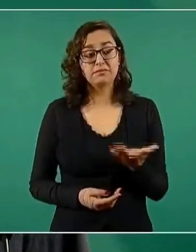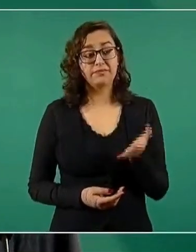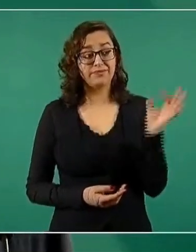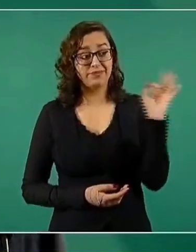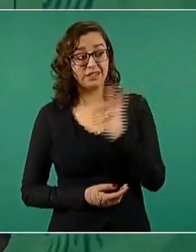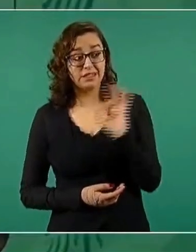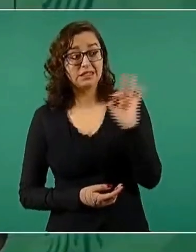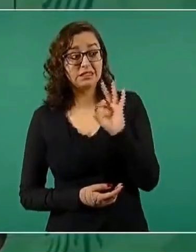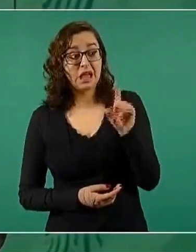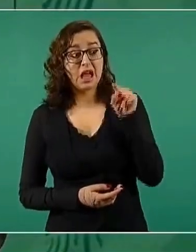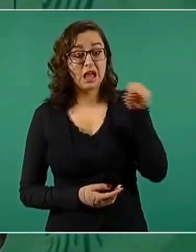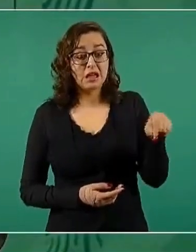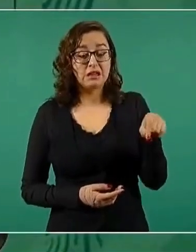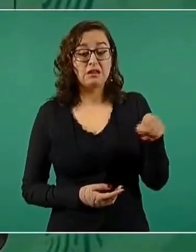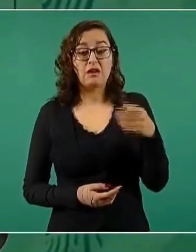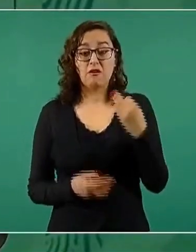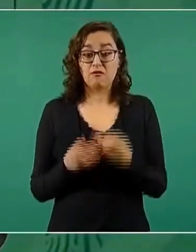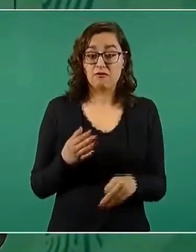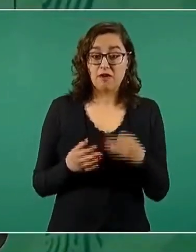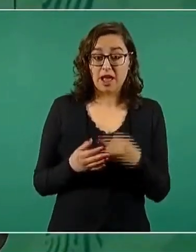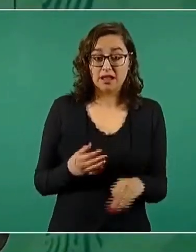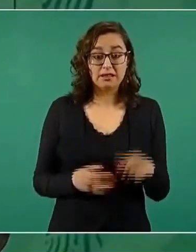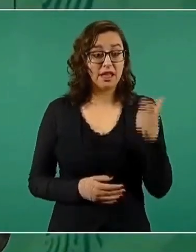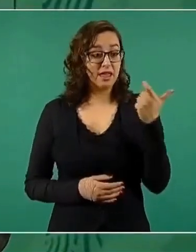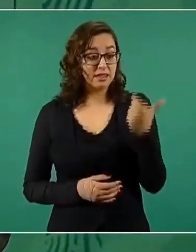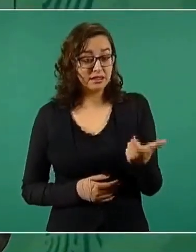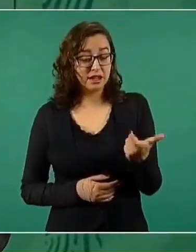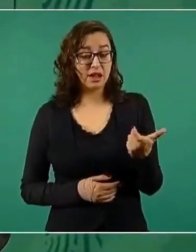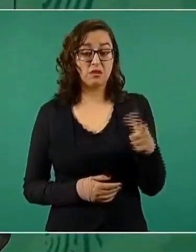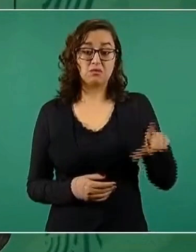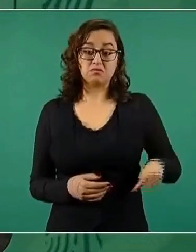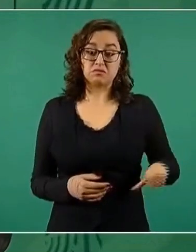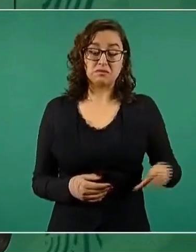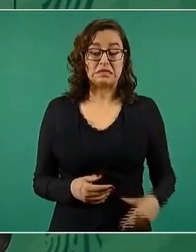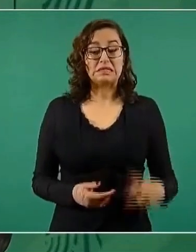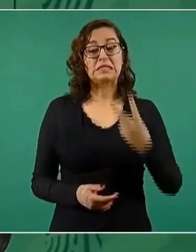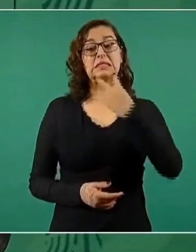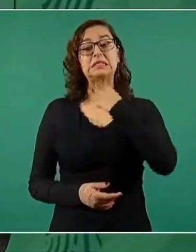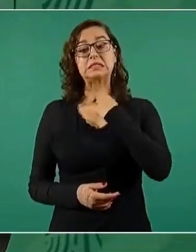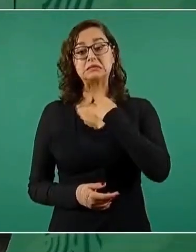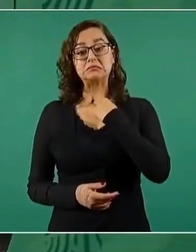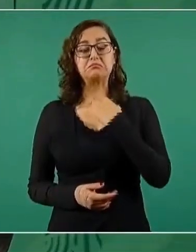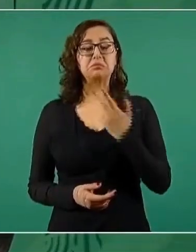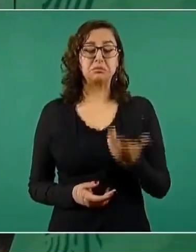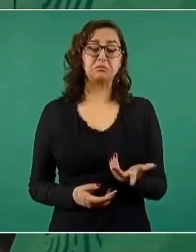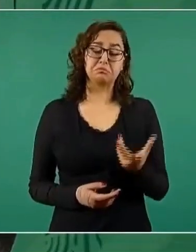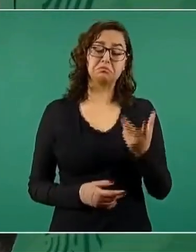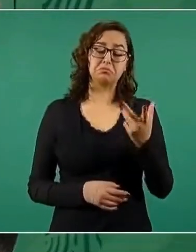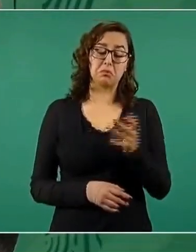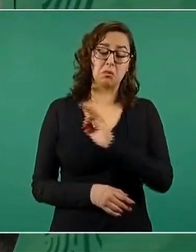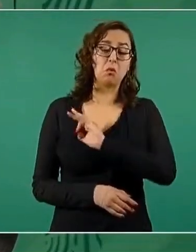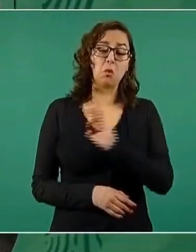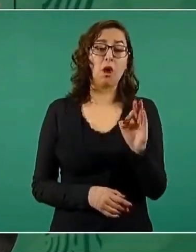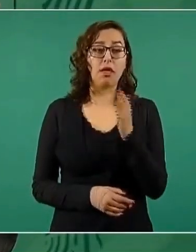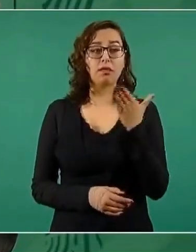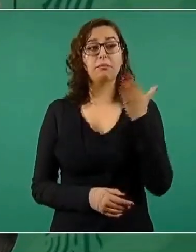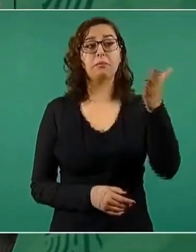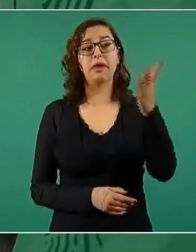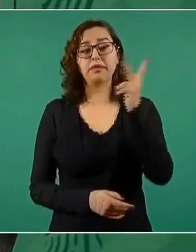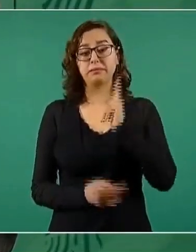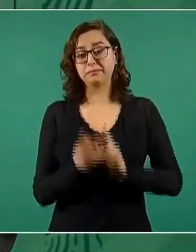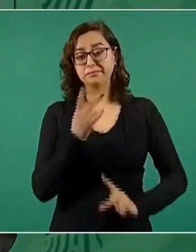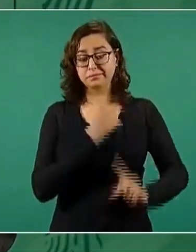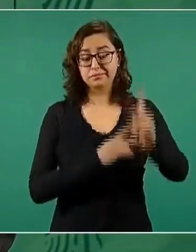recursos suficientes el gobierno del Estado. Puede recurrirse a la